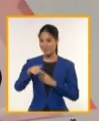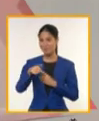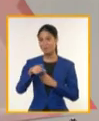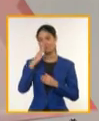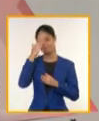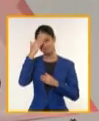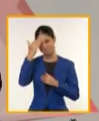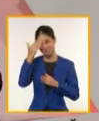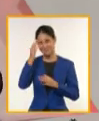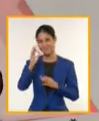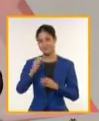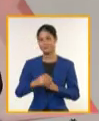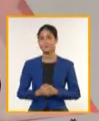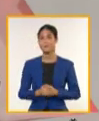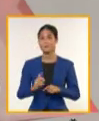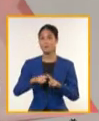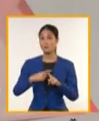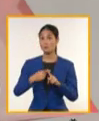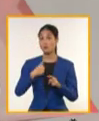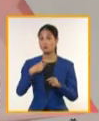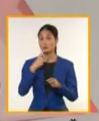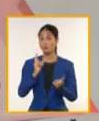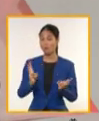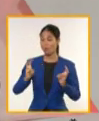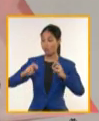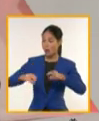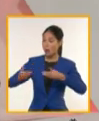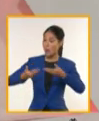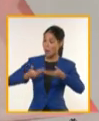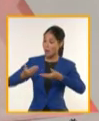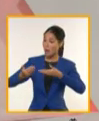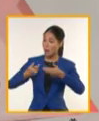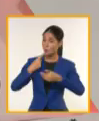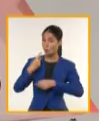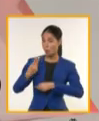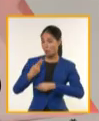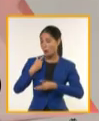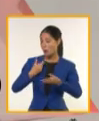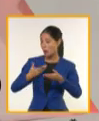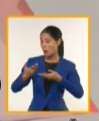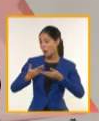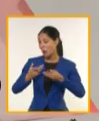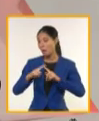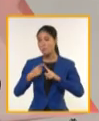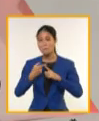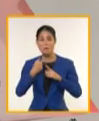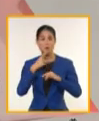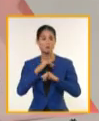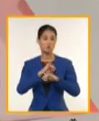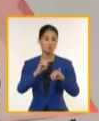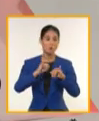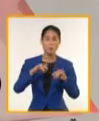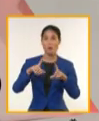Además de este diálogo que vamos a sostener con Gladys, bueno, vamos a tener un grupo de